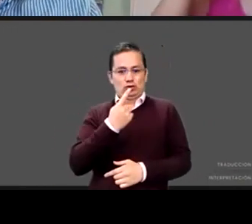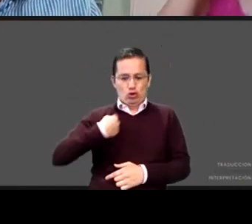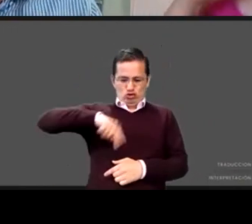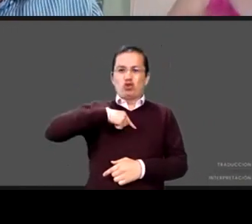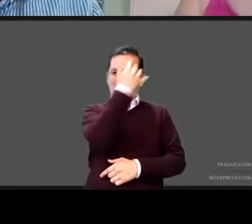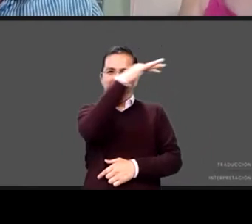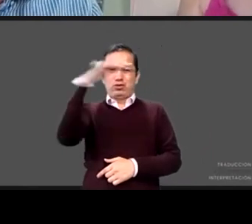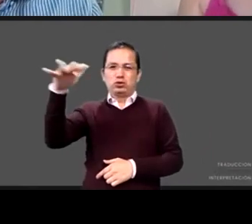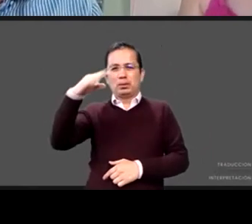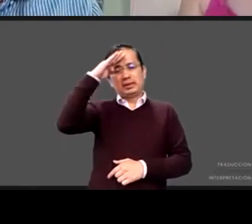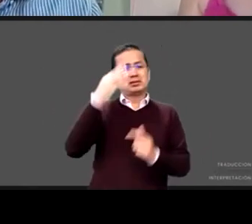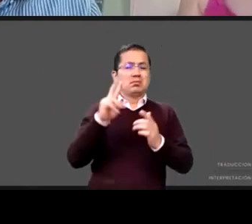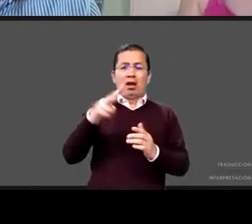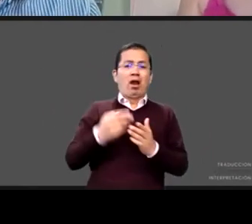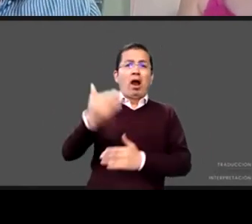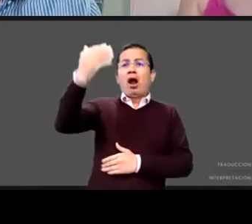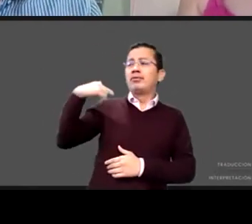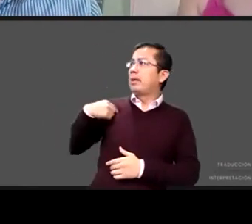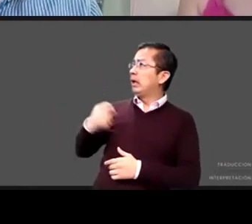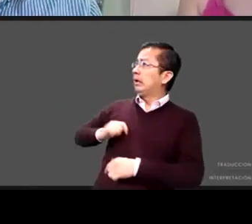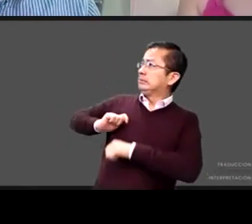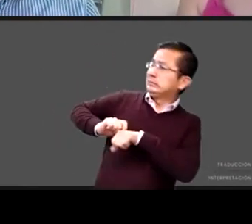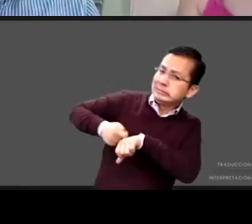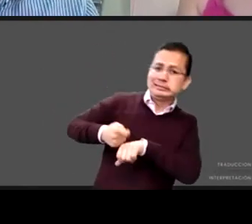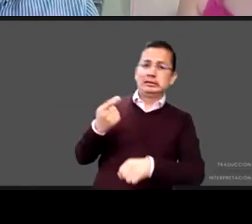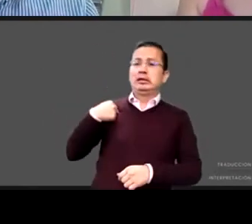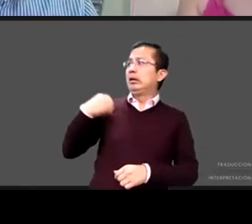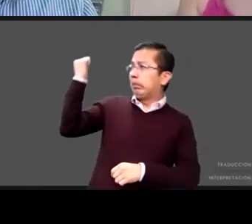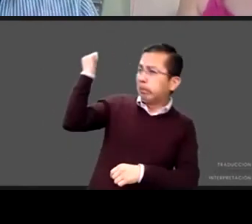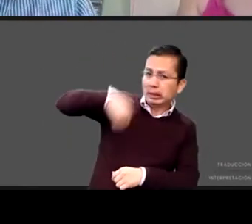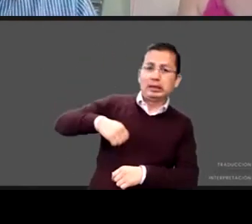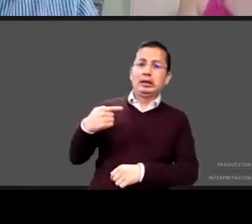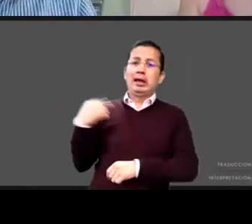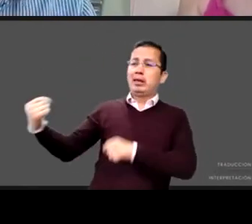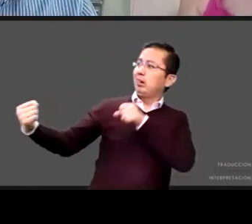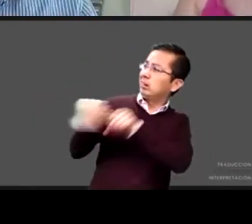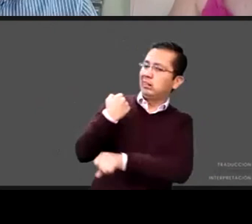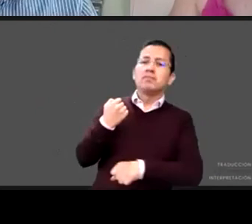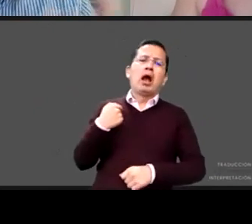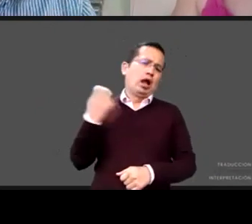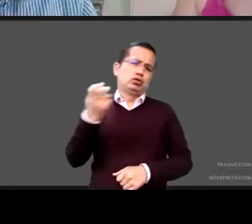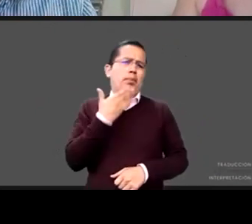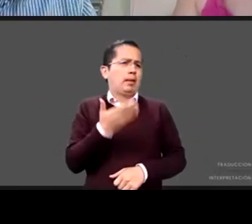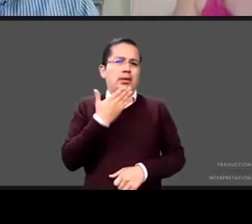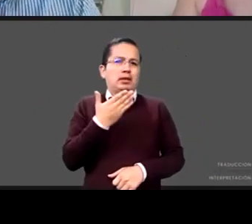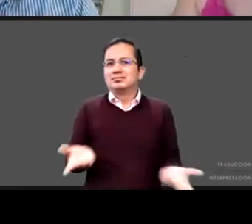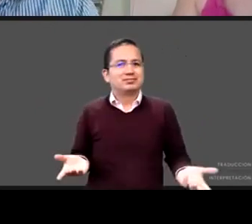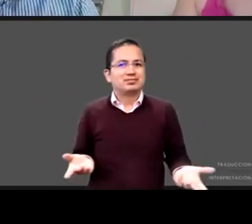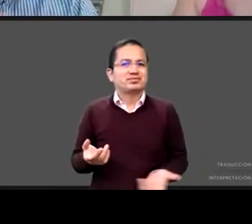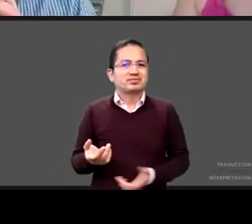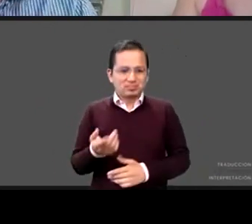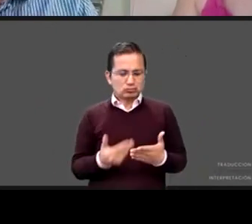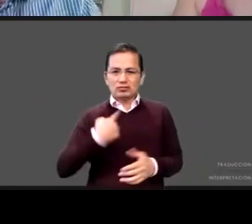pellizco, nalgada, coscorrón nos hizo daño. Tan no lo creemos que hoy defendemos el castigo corporal. Y cuando